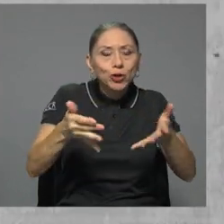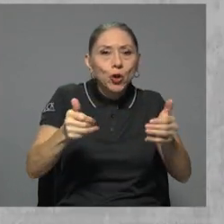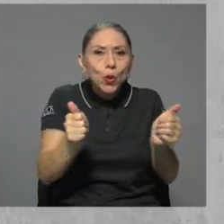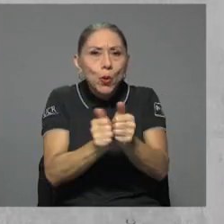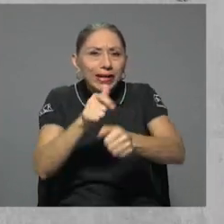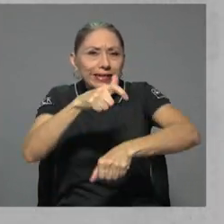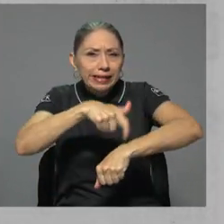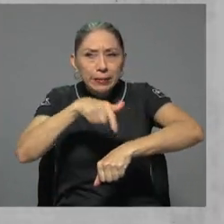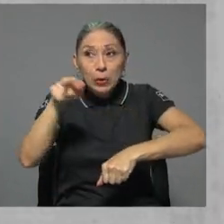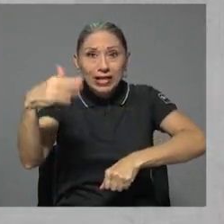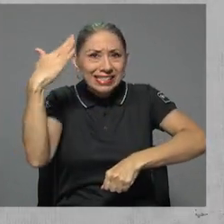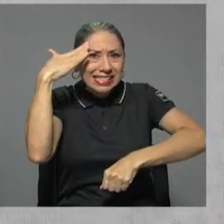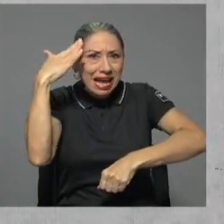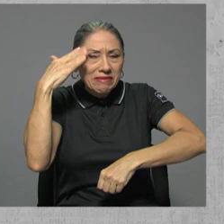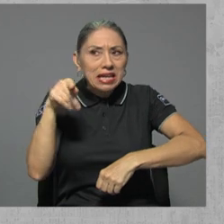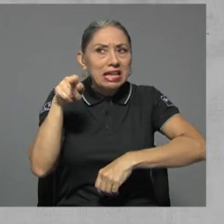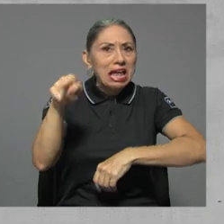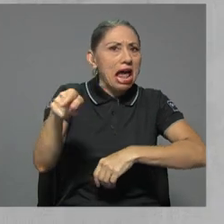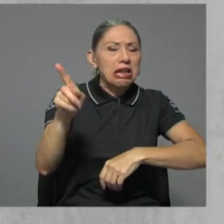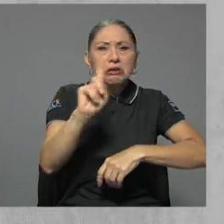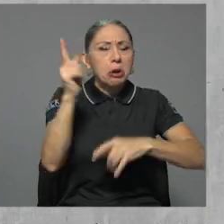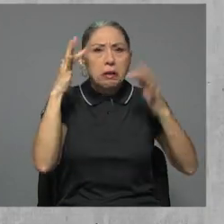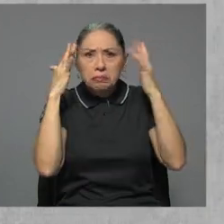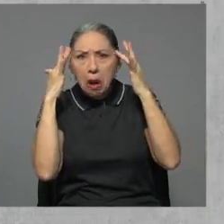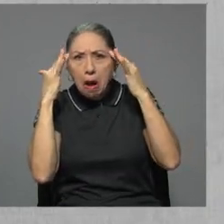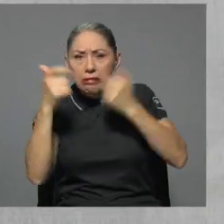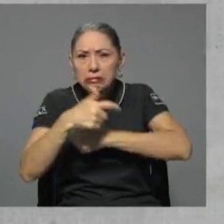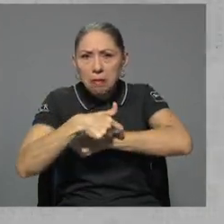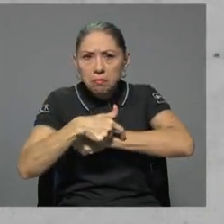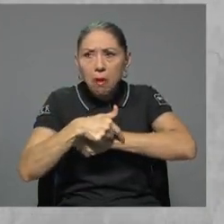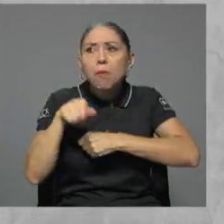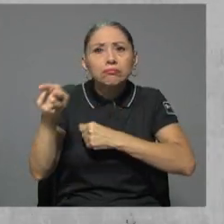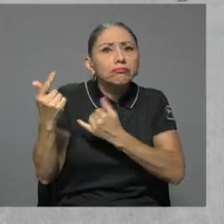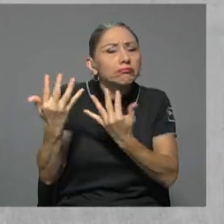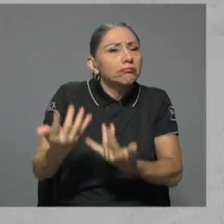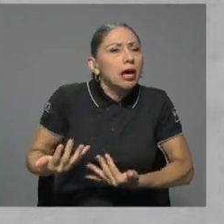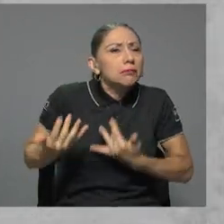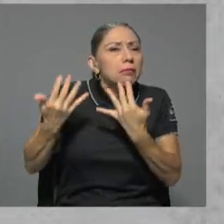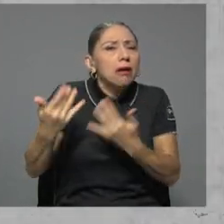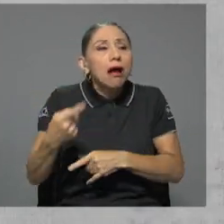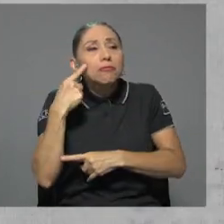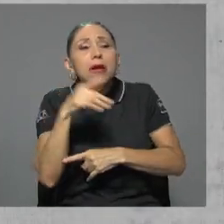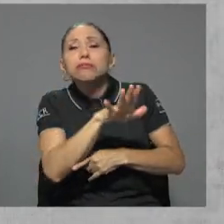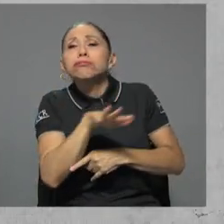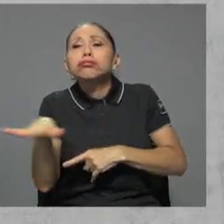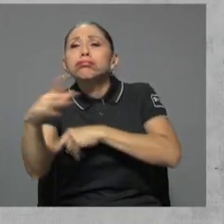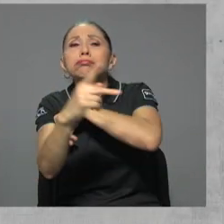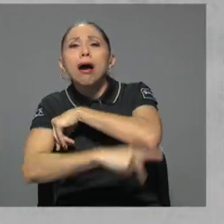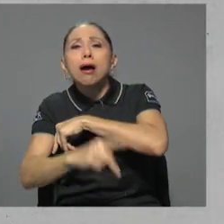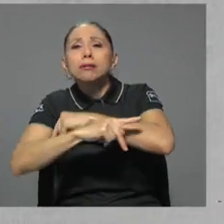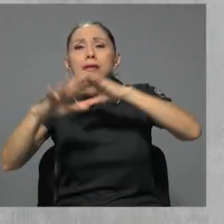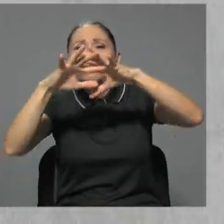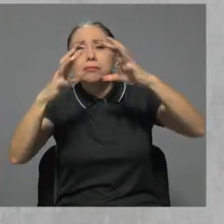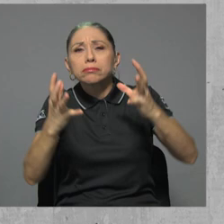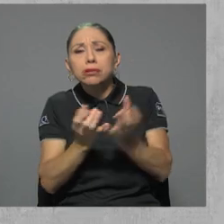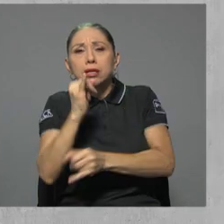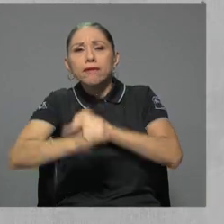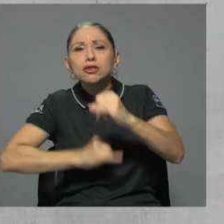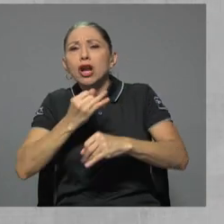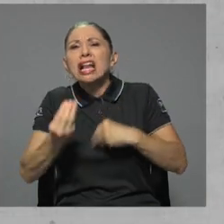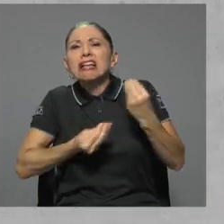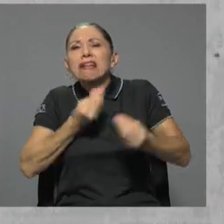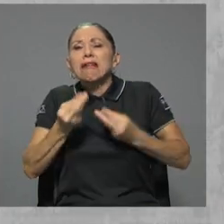que no lo desesperan a él eso tiempo iba a esperar como te digo cómo reacciona la comunidad internacional como te digo yo creo que ortega podría